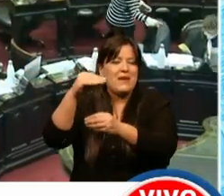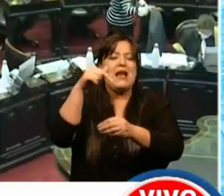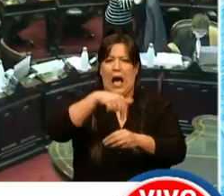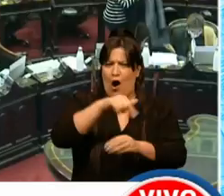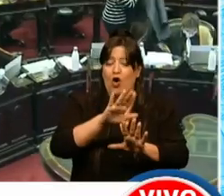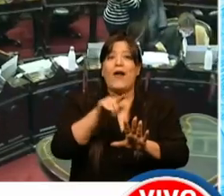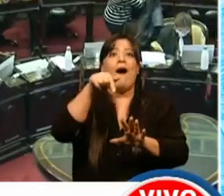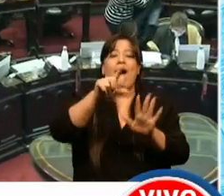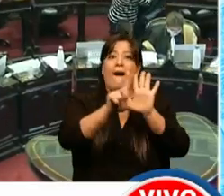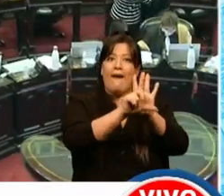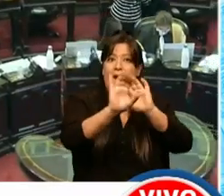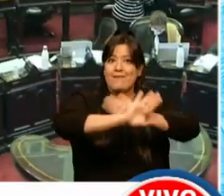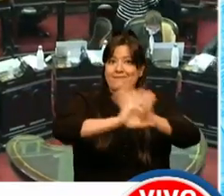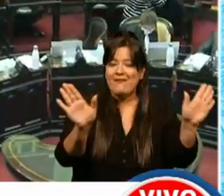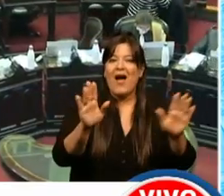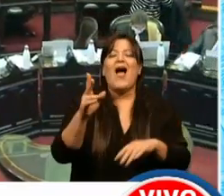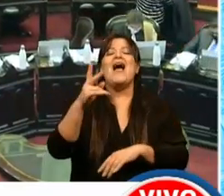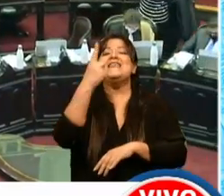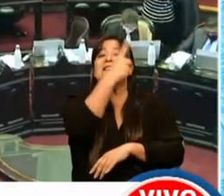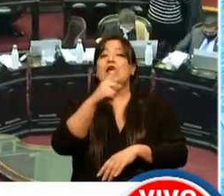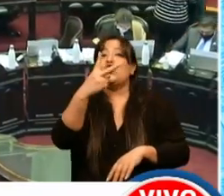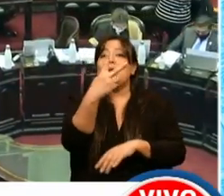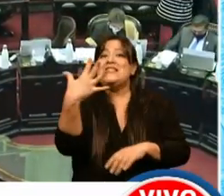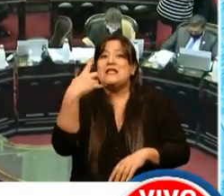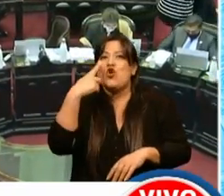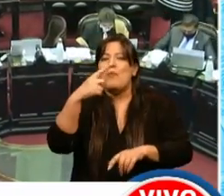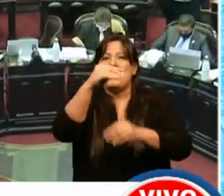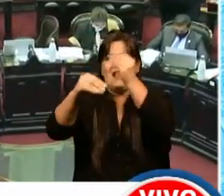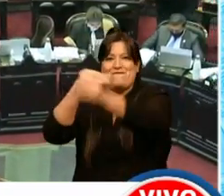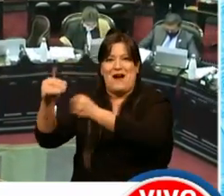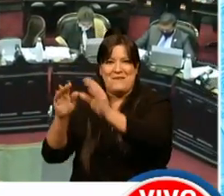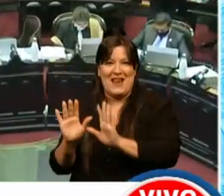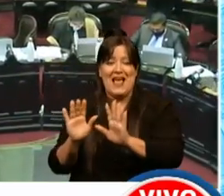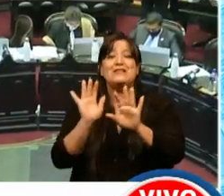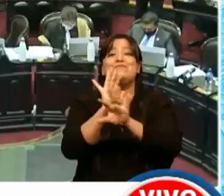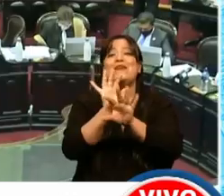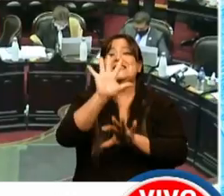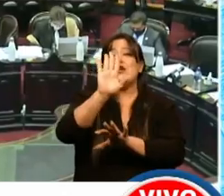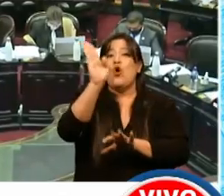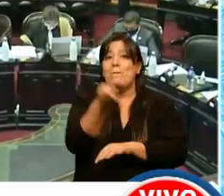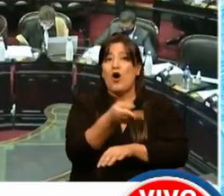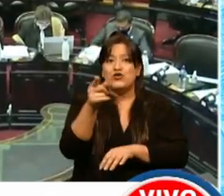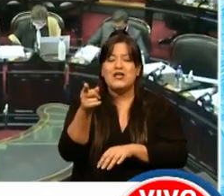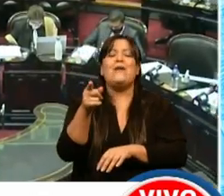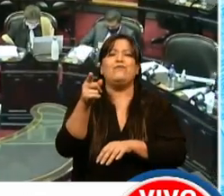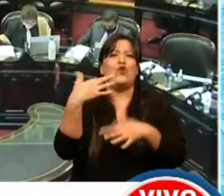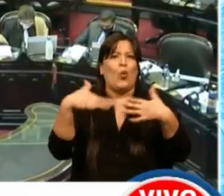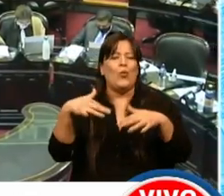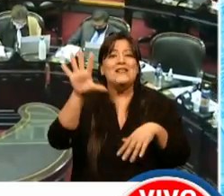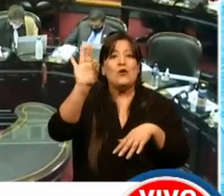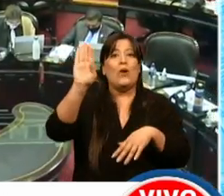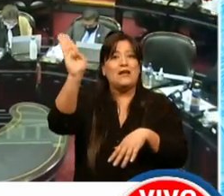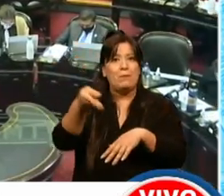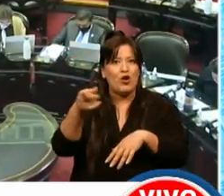a tener 125 mil familias o sea del 5 por ciento de familias vamos a tener 50 por